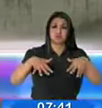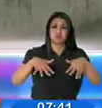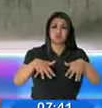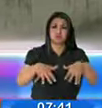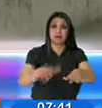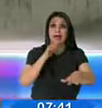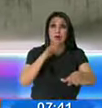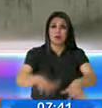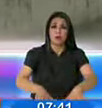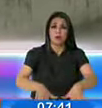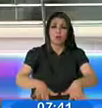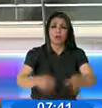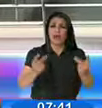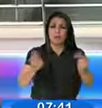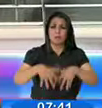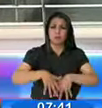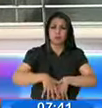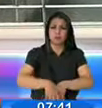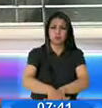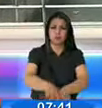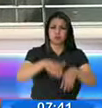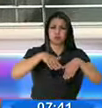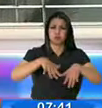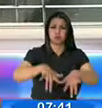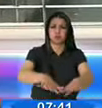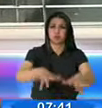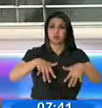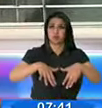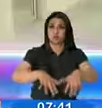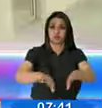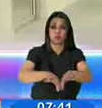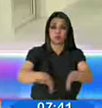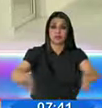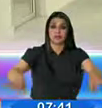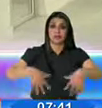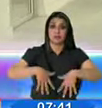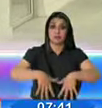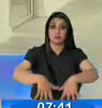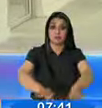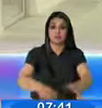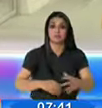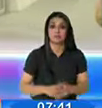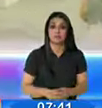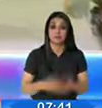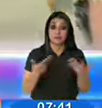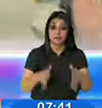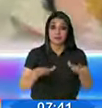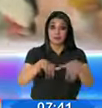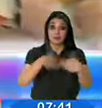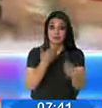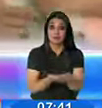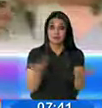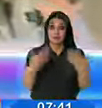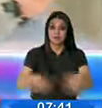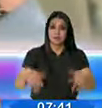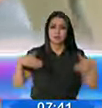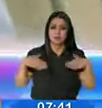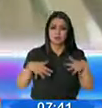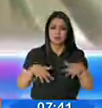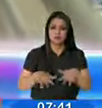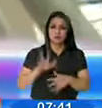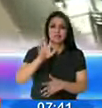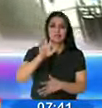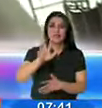agua acumula velocidad a medida que pasa a través de esta tubería. El agua llega hasta este punto luego de haber recorrido